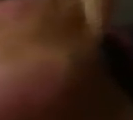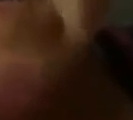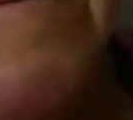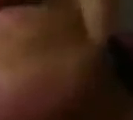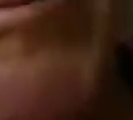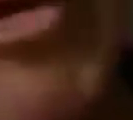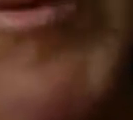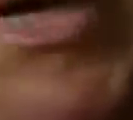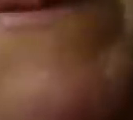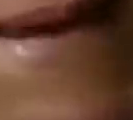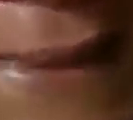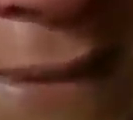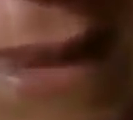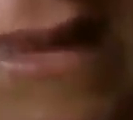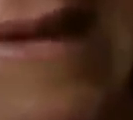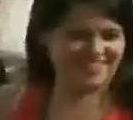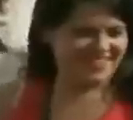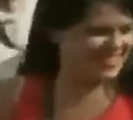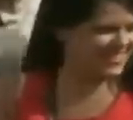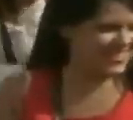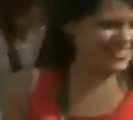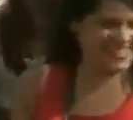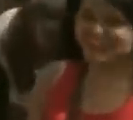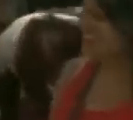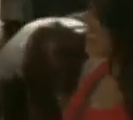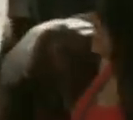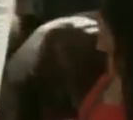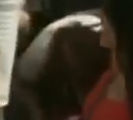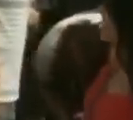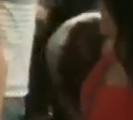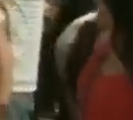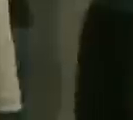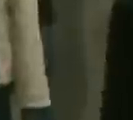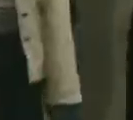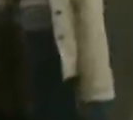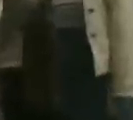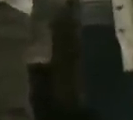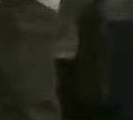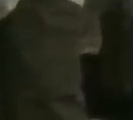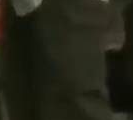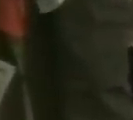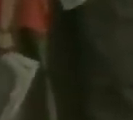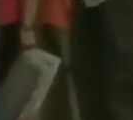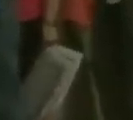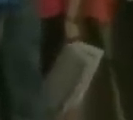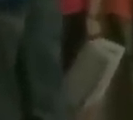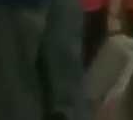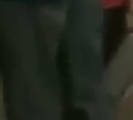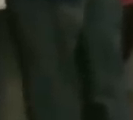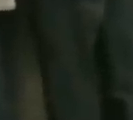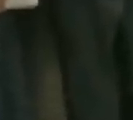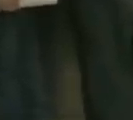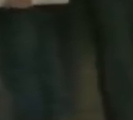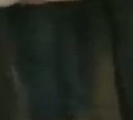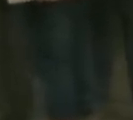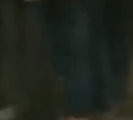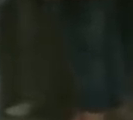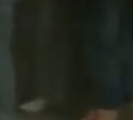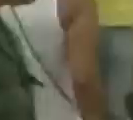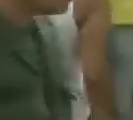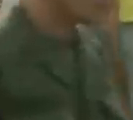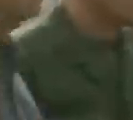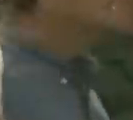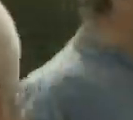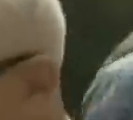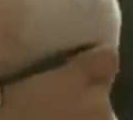queremos paz. Voto por la paz. Desde tempranas horas de la mañana, largas colas bordeaban los alrededores de este